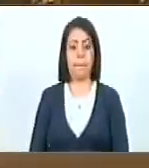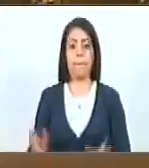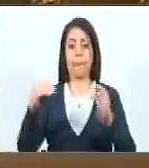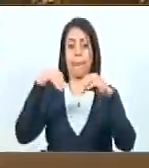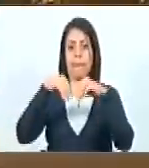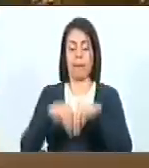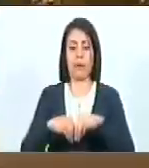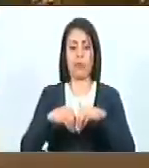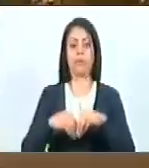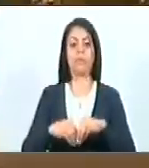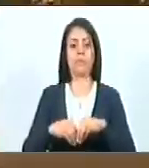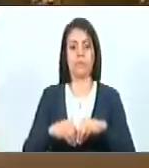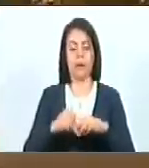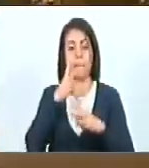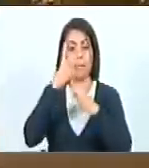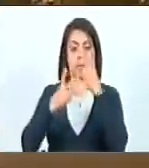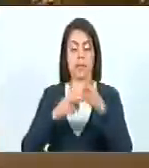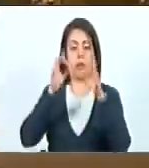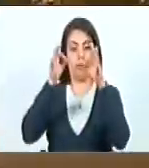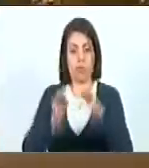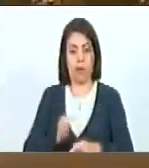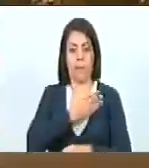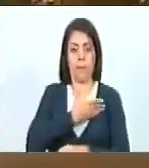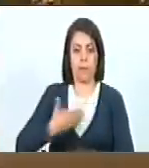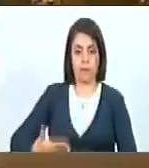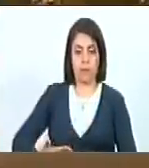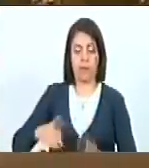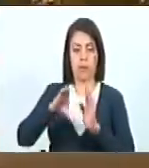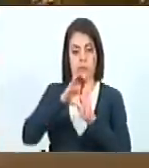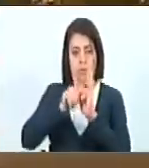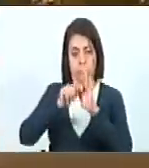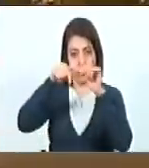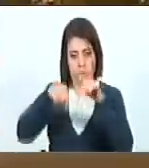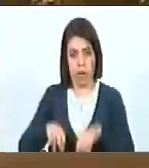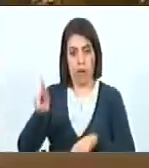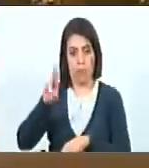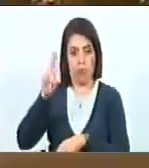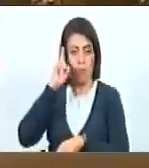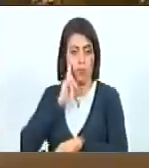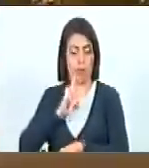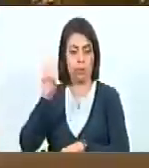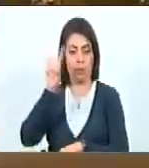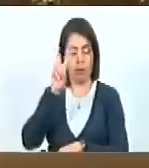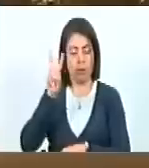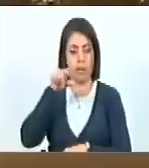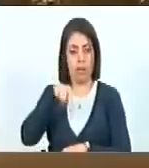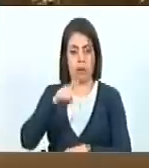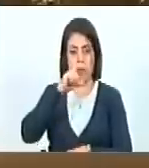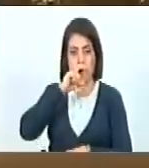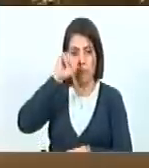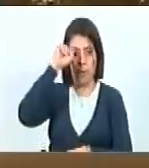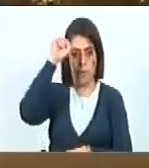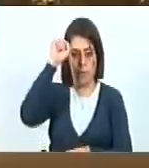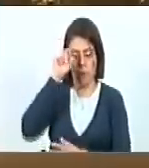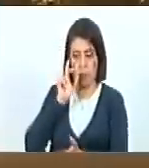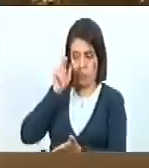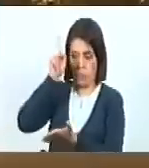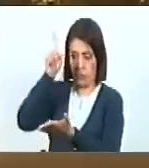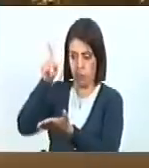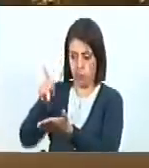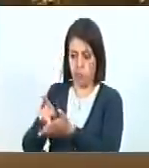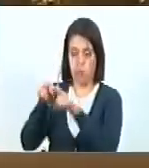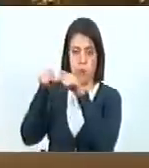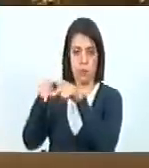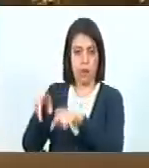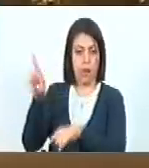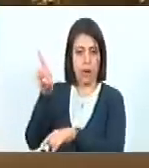Acuerdo sobre la visita oficial del presidente constitucional de la República Bolivariana de Venezuela, Nicolás Maduro Moros,